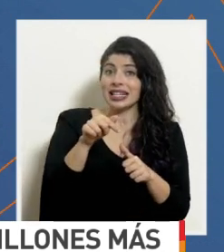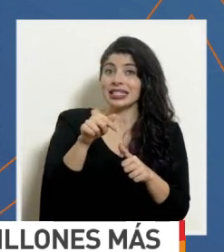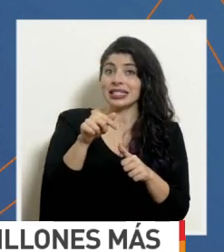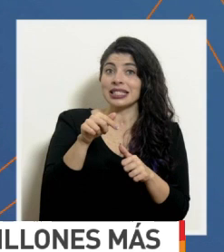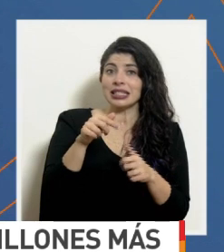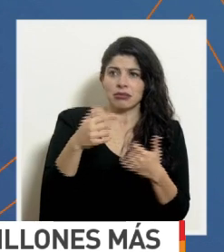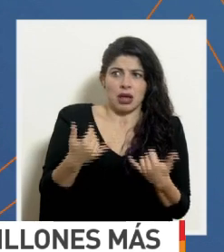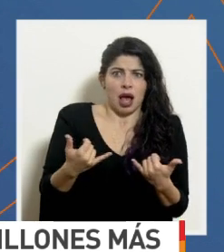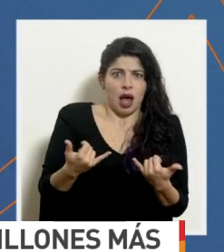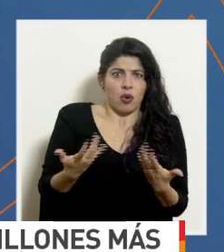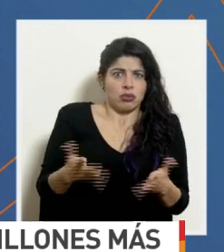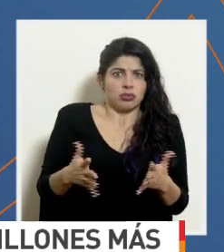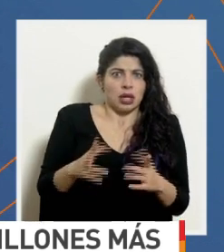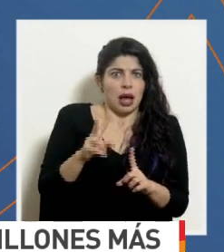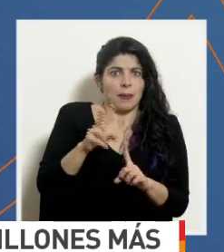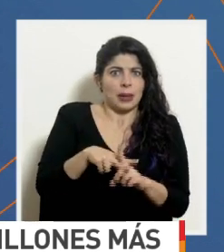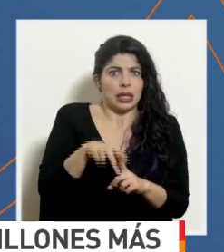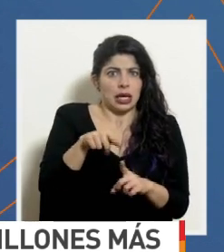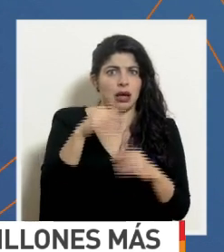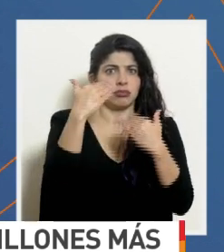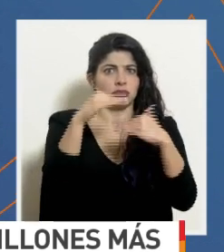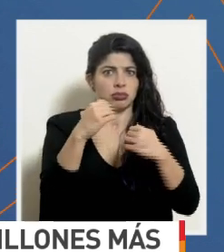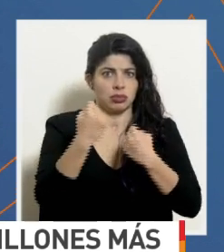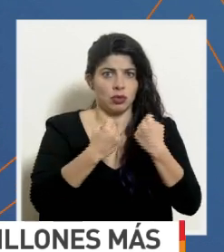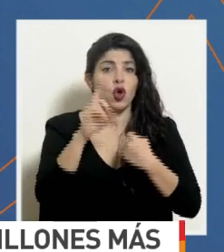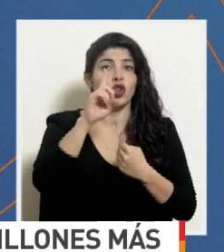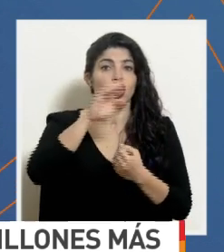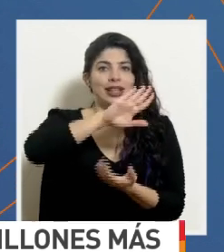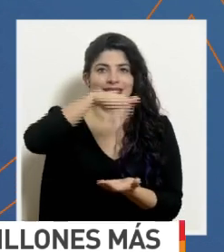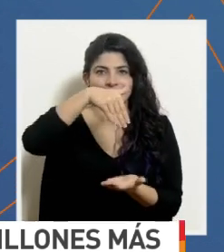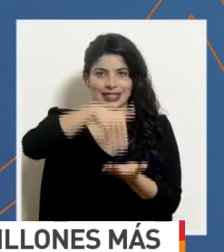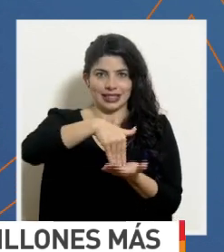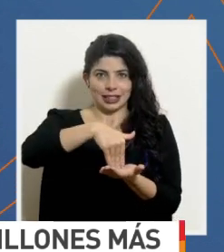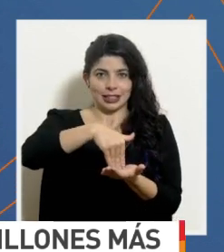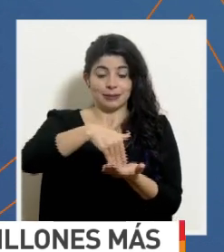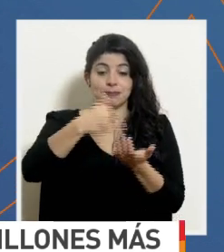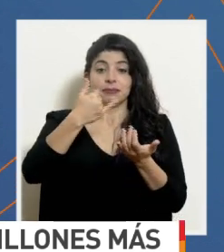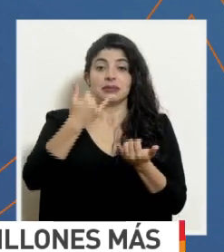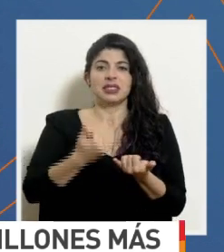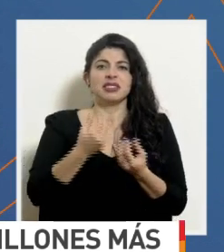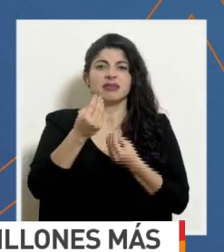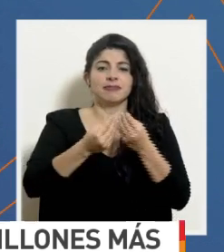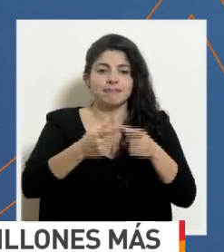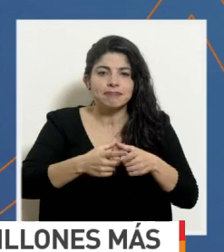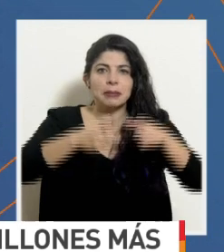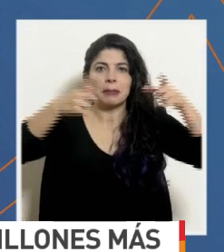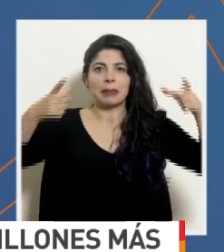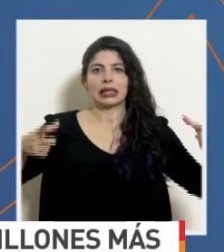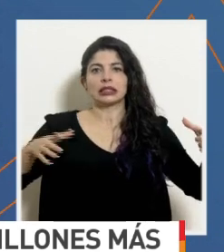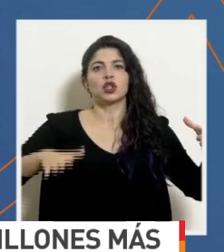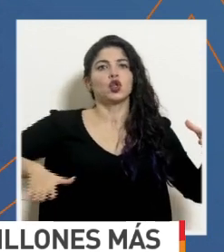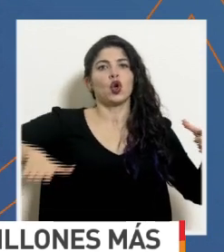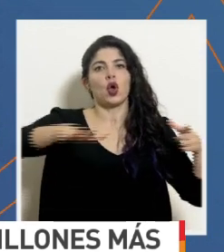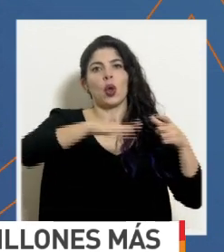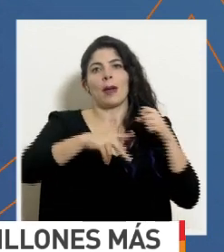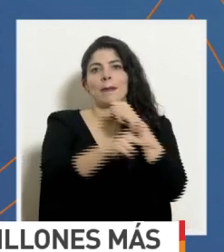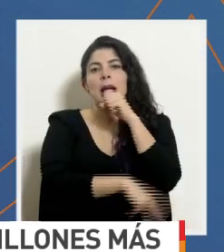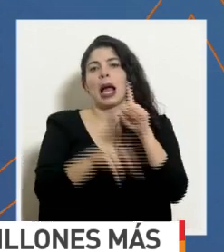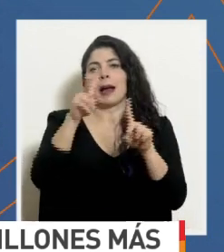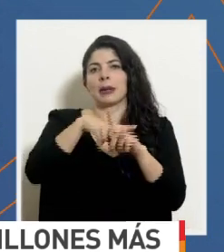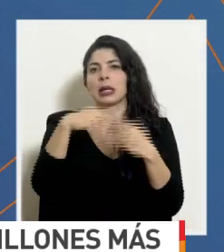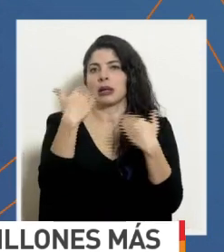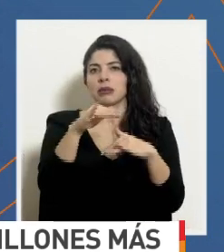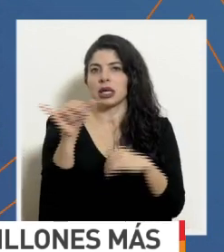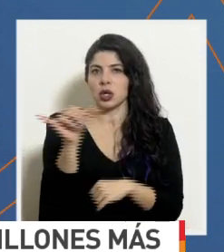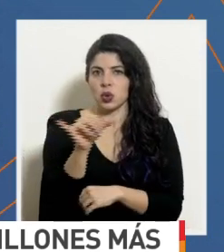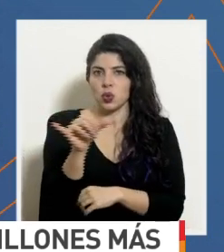está vigente hoy en la región central del país. Lo que se está haciendo es ampliándola a todo el país y